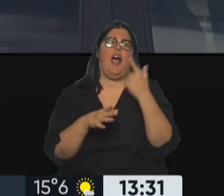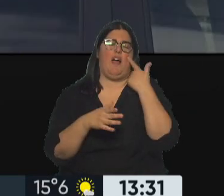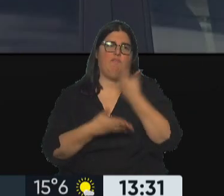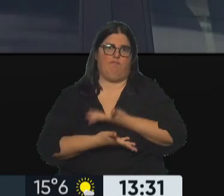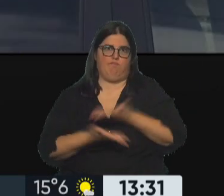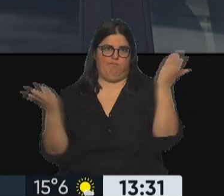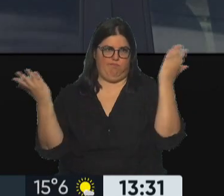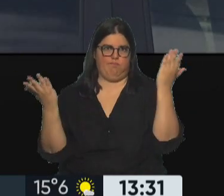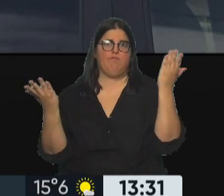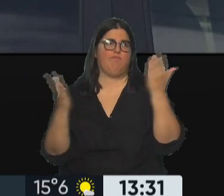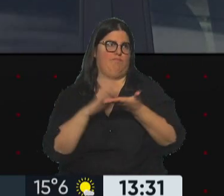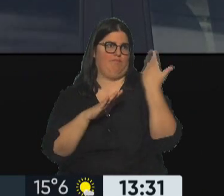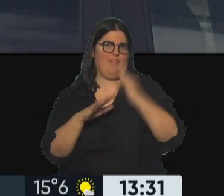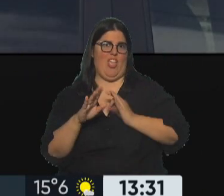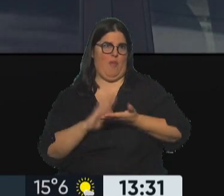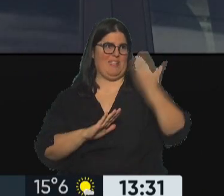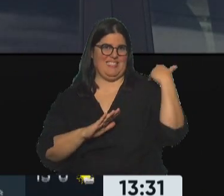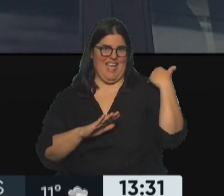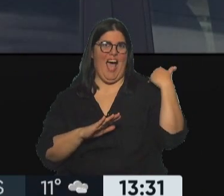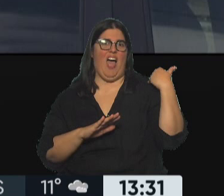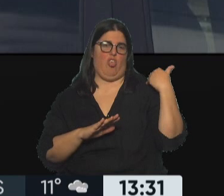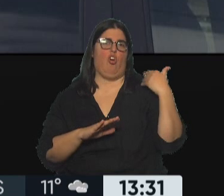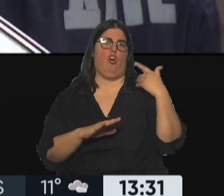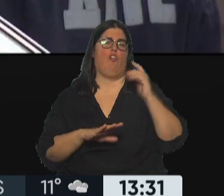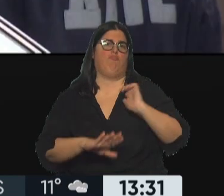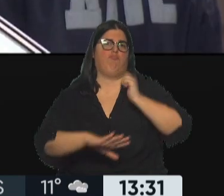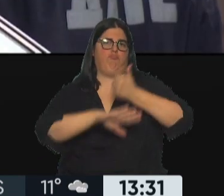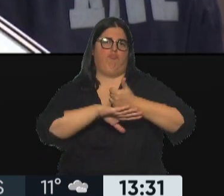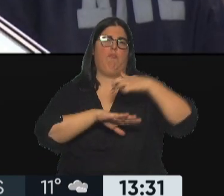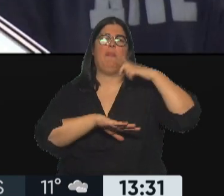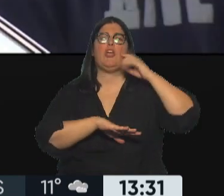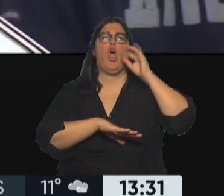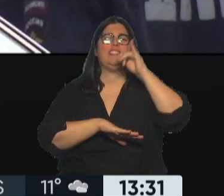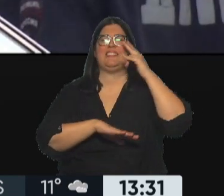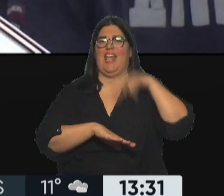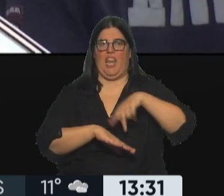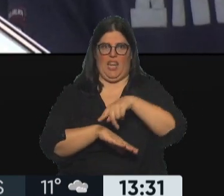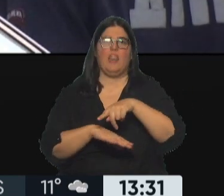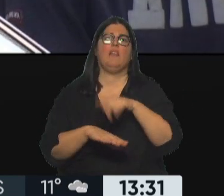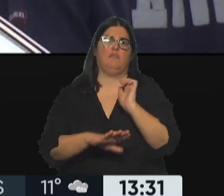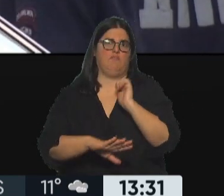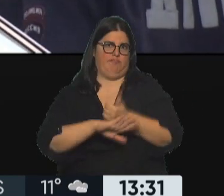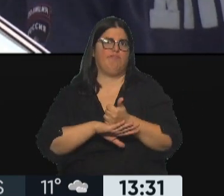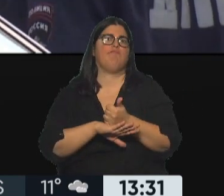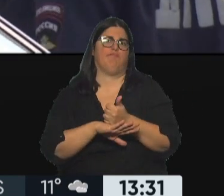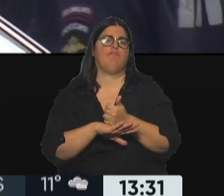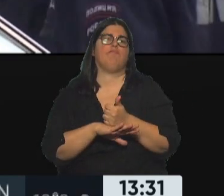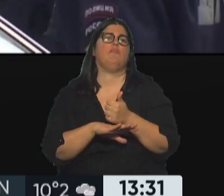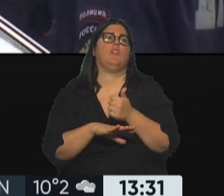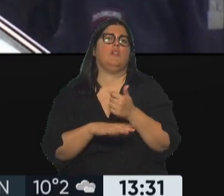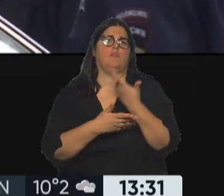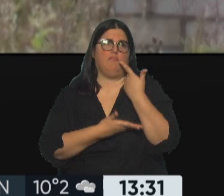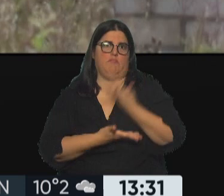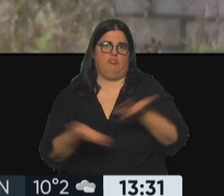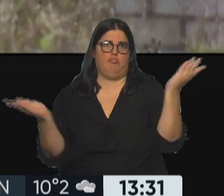a mediados del año pasado de la figura de Prigozhin, que hasta entonces, recordemos, no se aceptaba oficialmente o no se difundía oficialmente